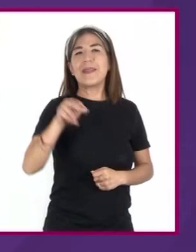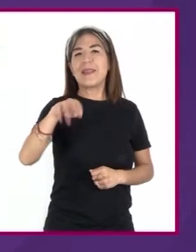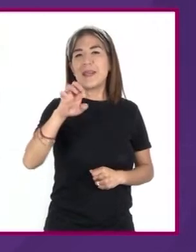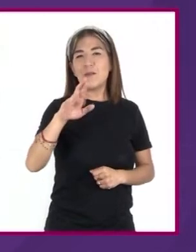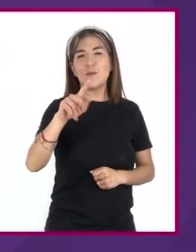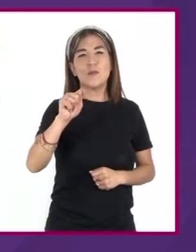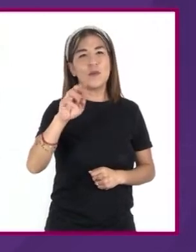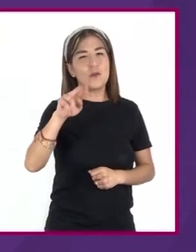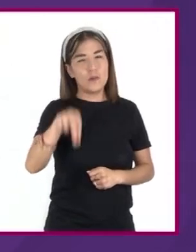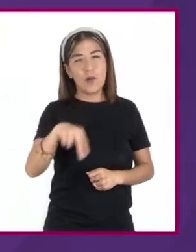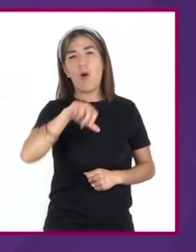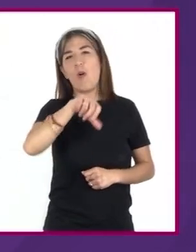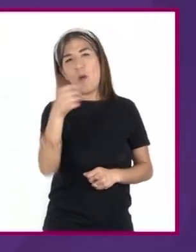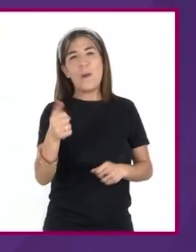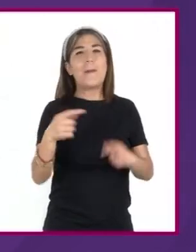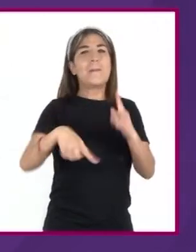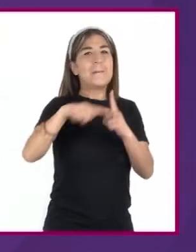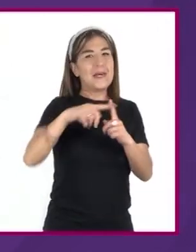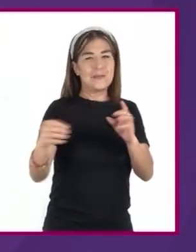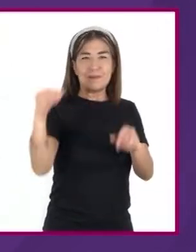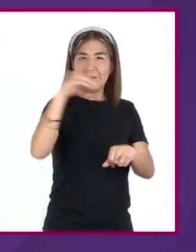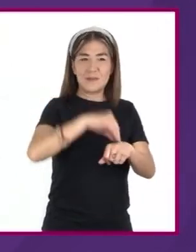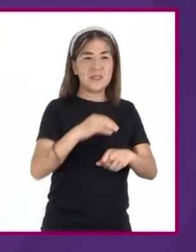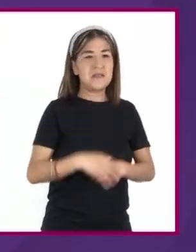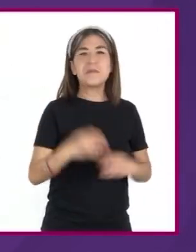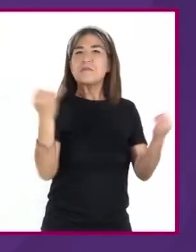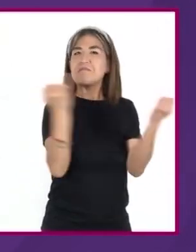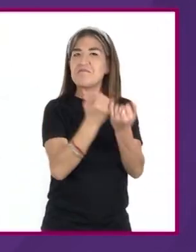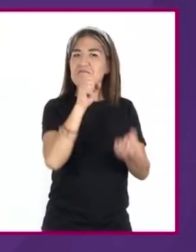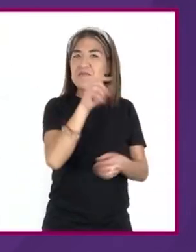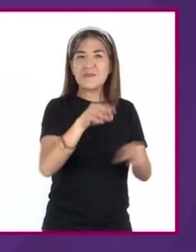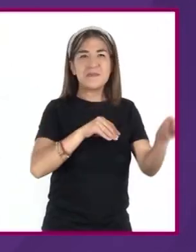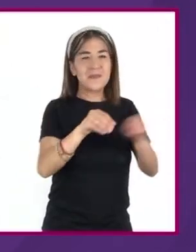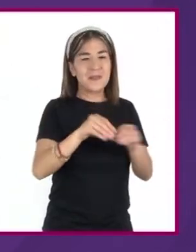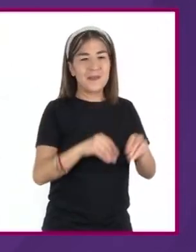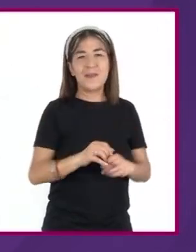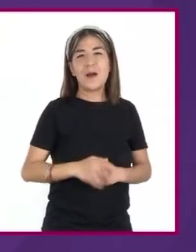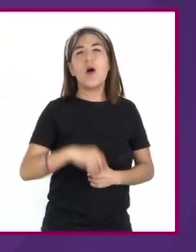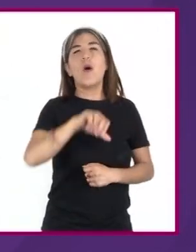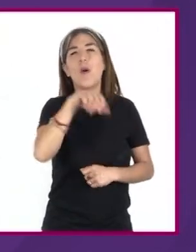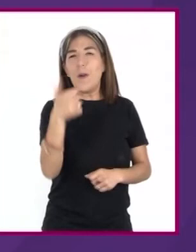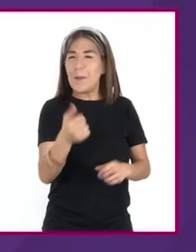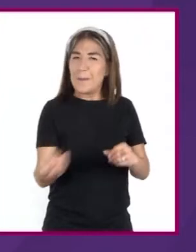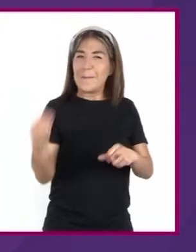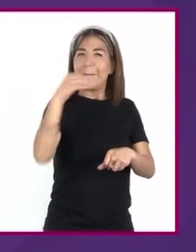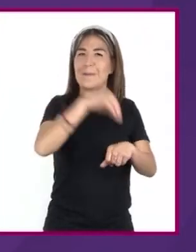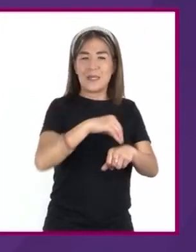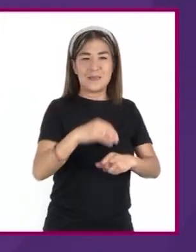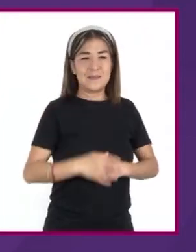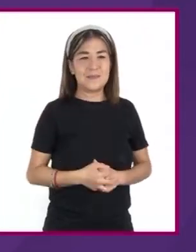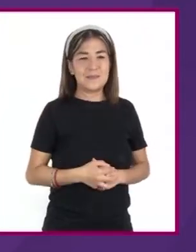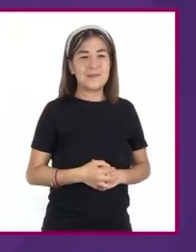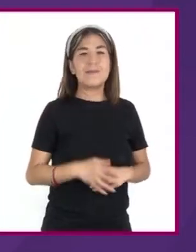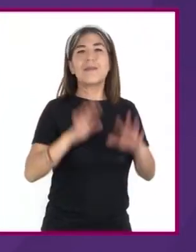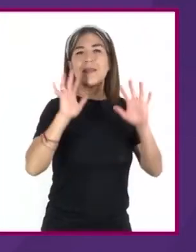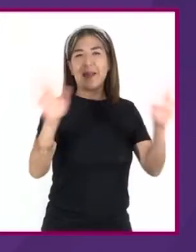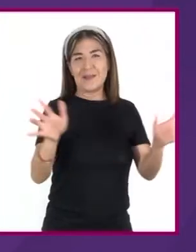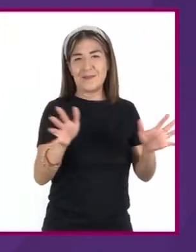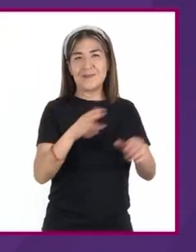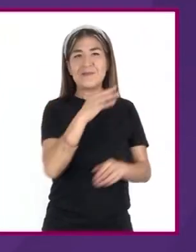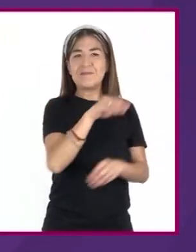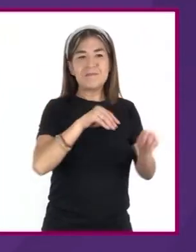más. ¿Qué pasa? Sigue siendo inestable. Vamos a agregar uno más. Ahora sí.